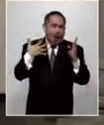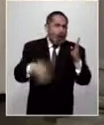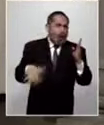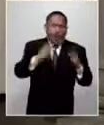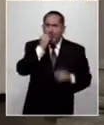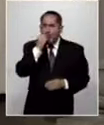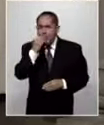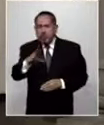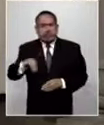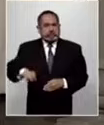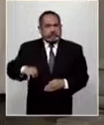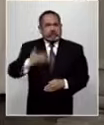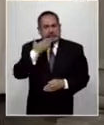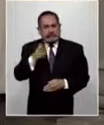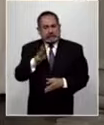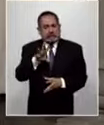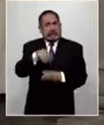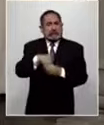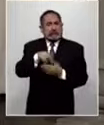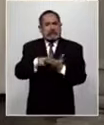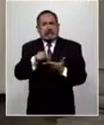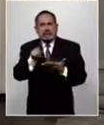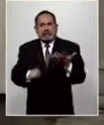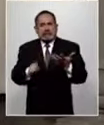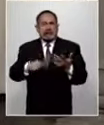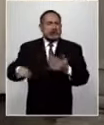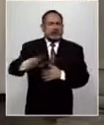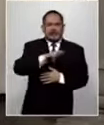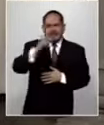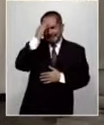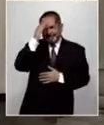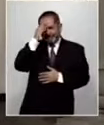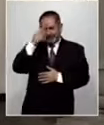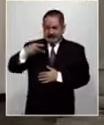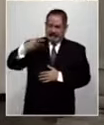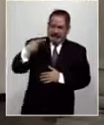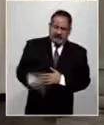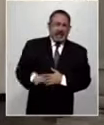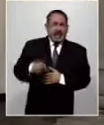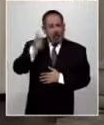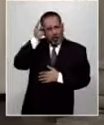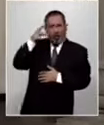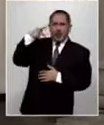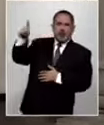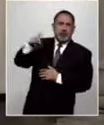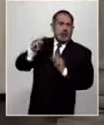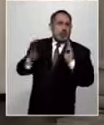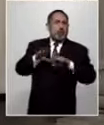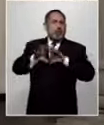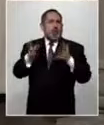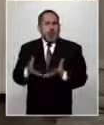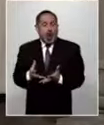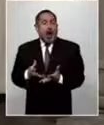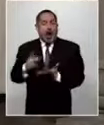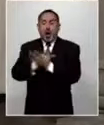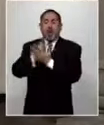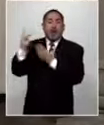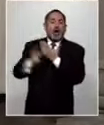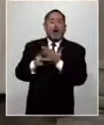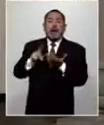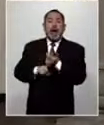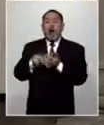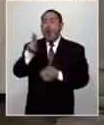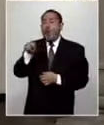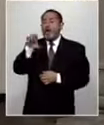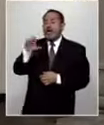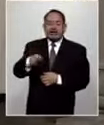interés, los cuales incluso han sido reconocidos como Patrimonio de la Humanidad por el programa Memoria del Mundo de la Organización